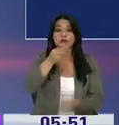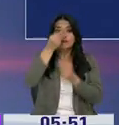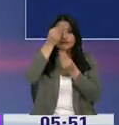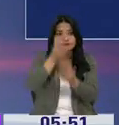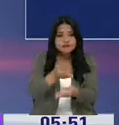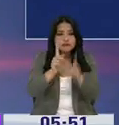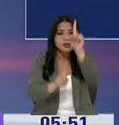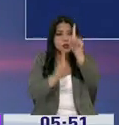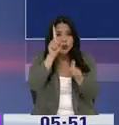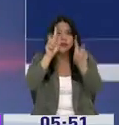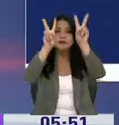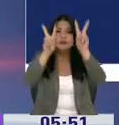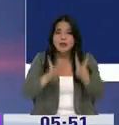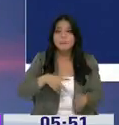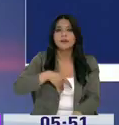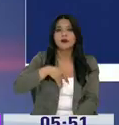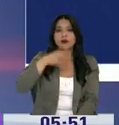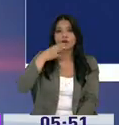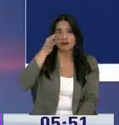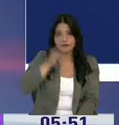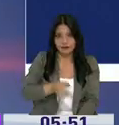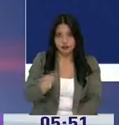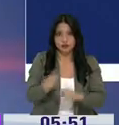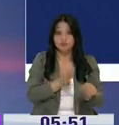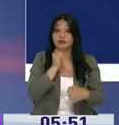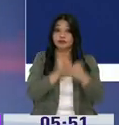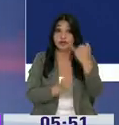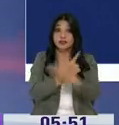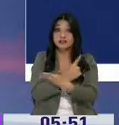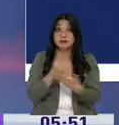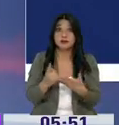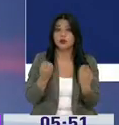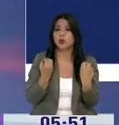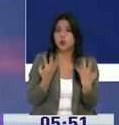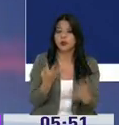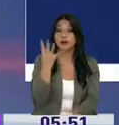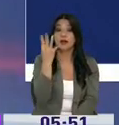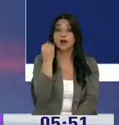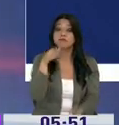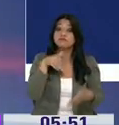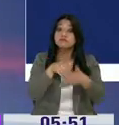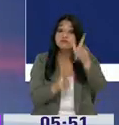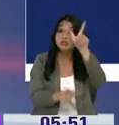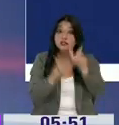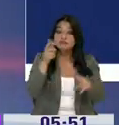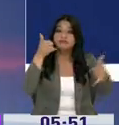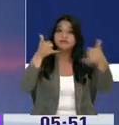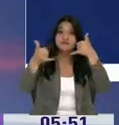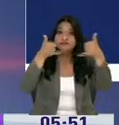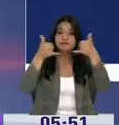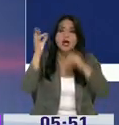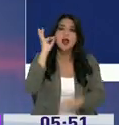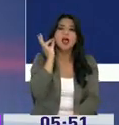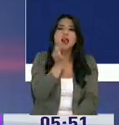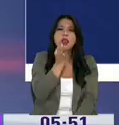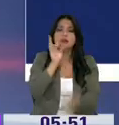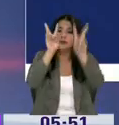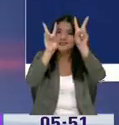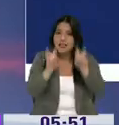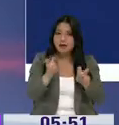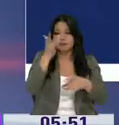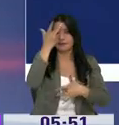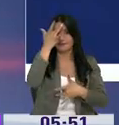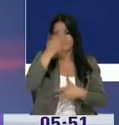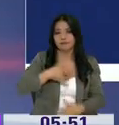el coronavirus. Durante el fin de semana, 14.500 llamadas ingresaron al sistema relacionadas con el